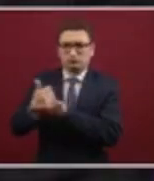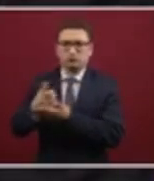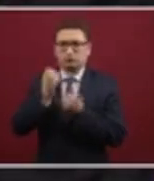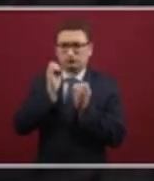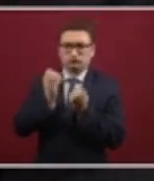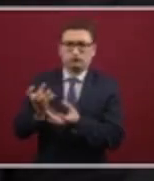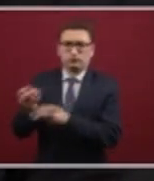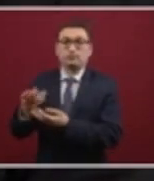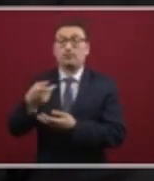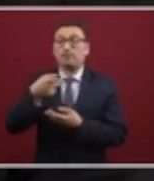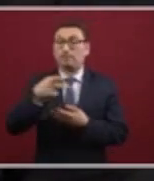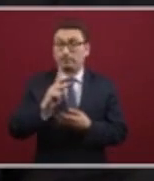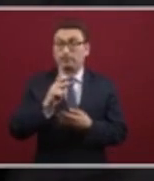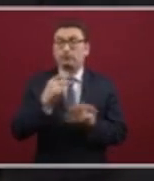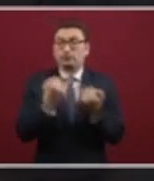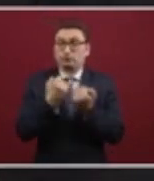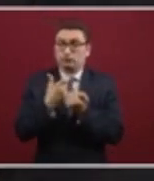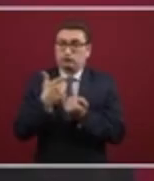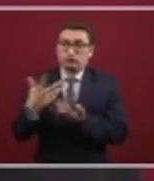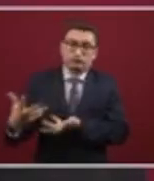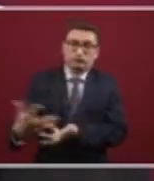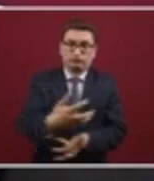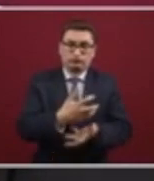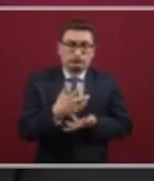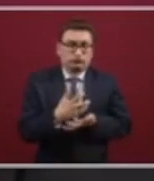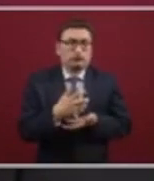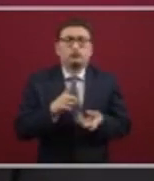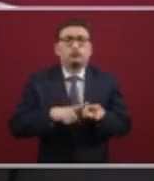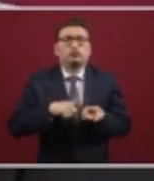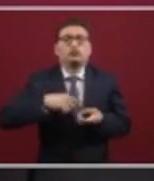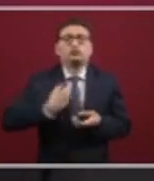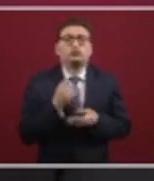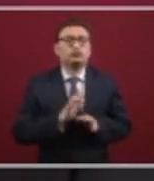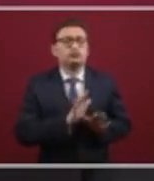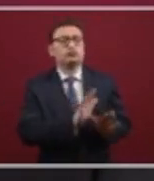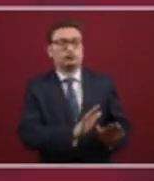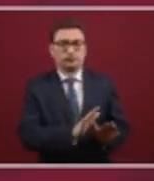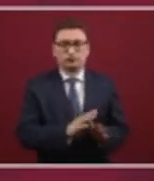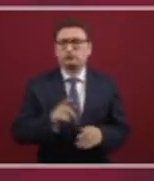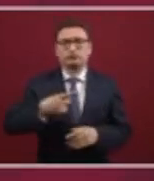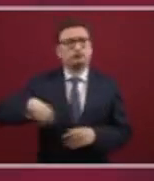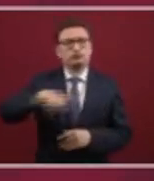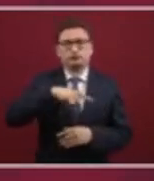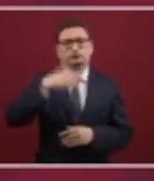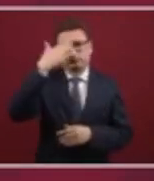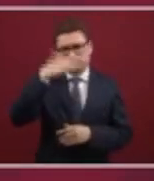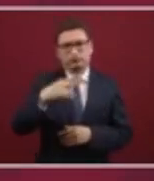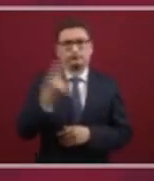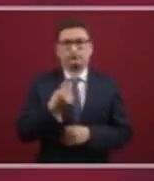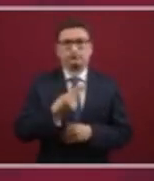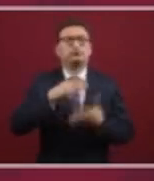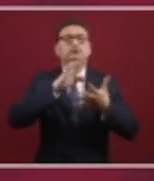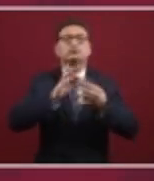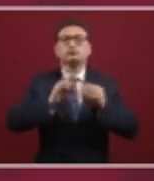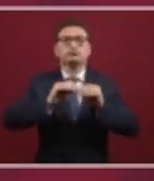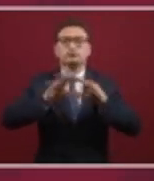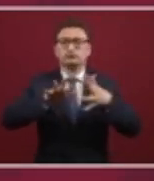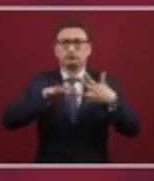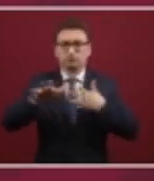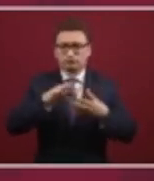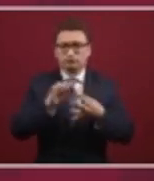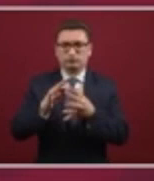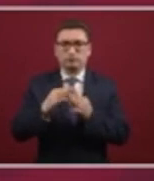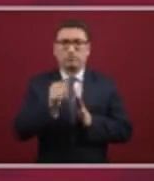que se sepa muy bien y que se transparente, que cada